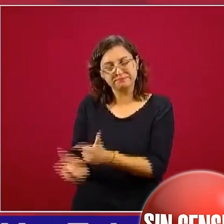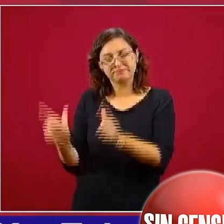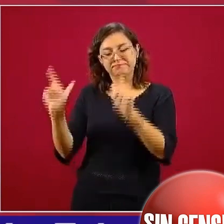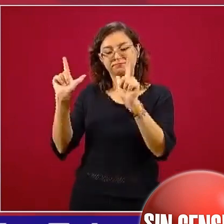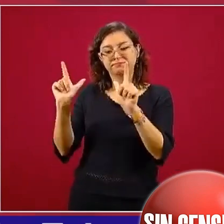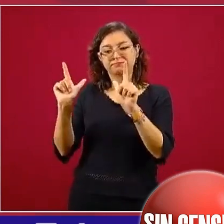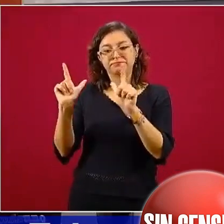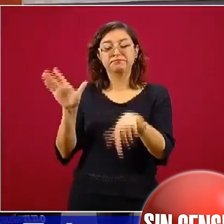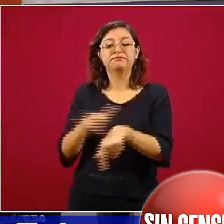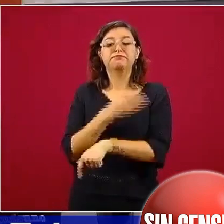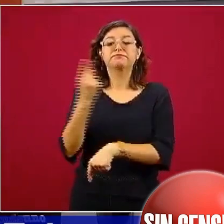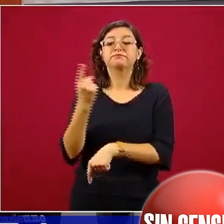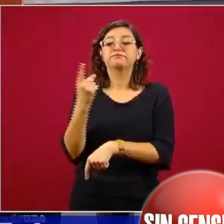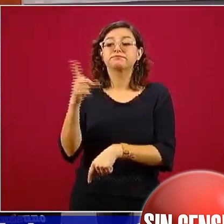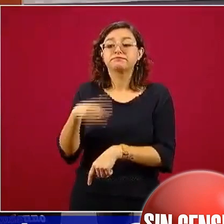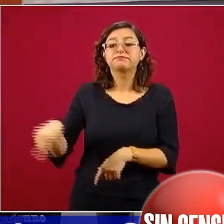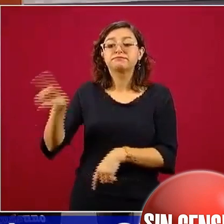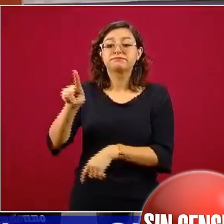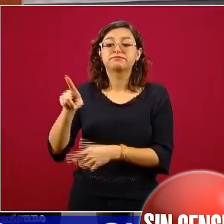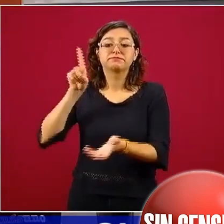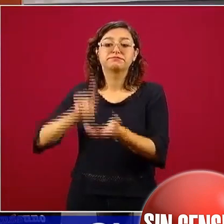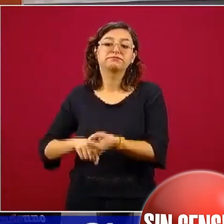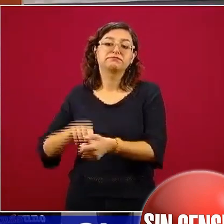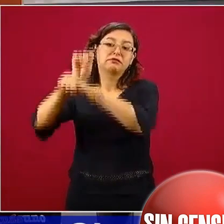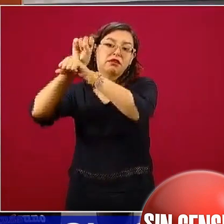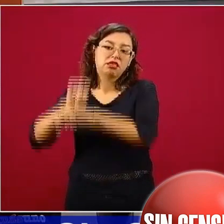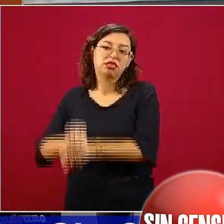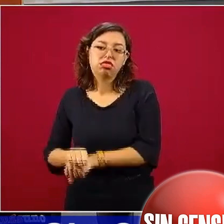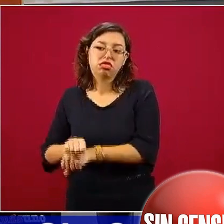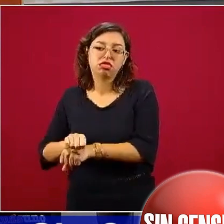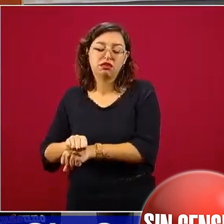que estaban esclavizados.